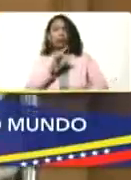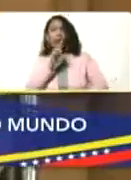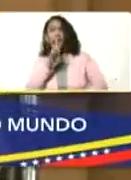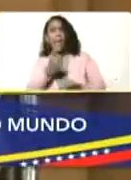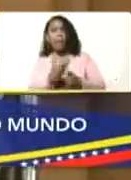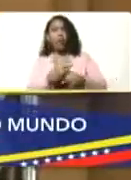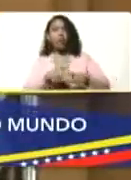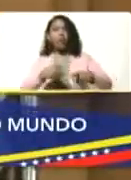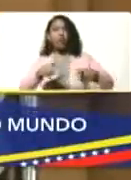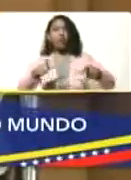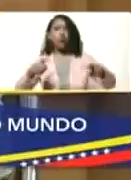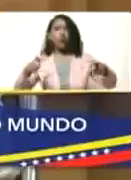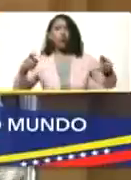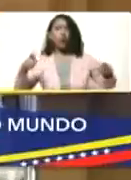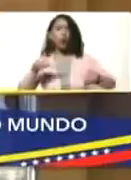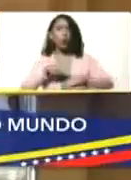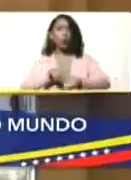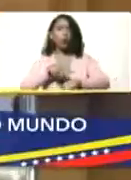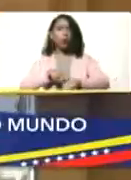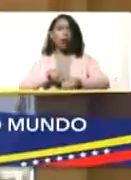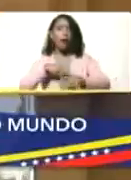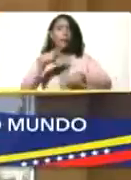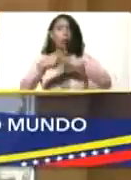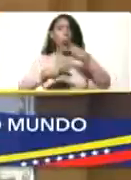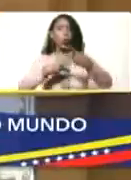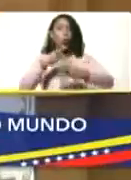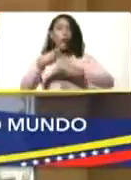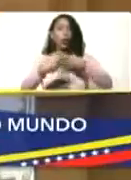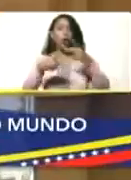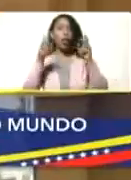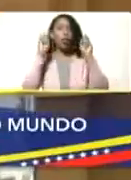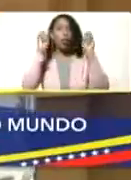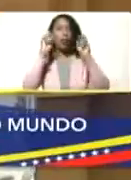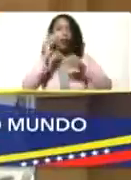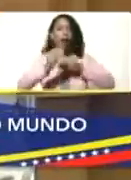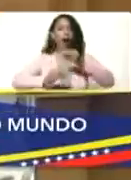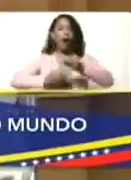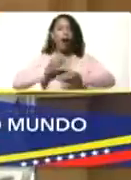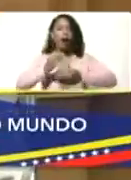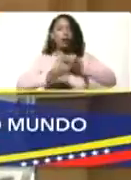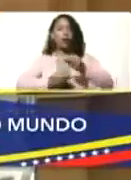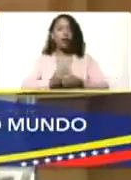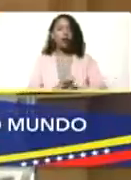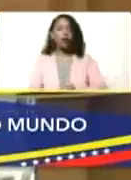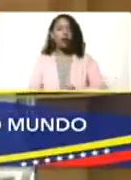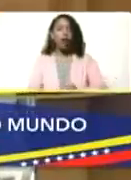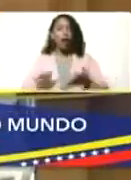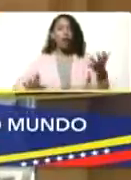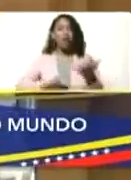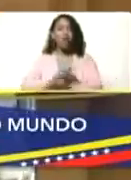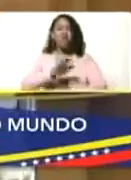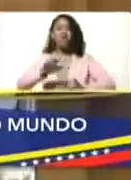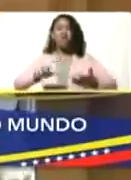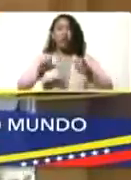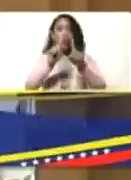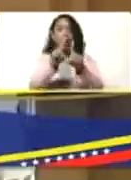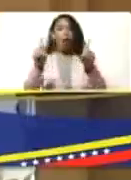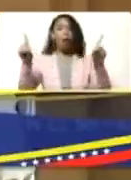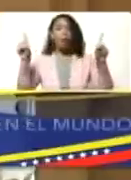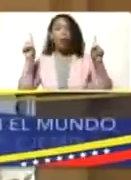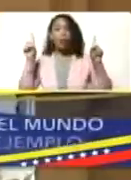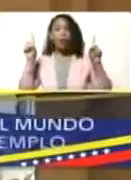crece, por los tiempos políticos y las tensiones que genera la crisis climática y